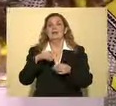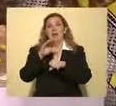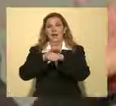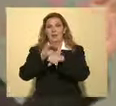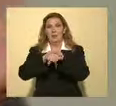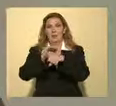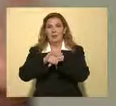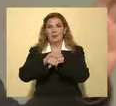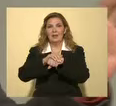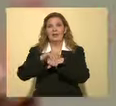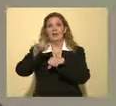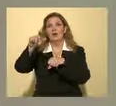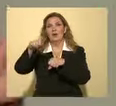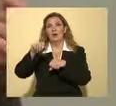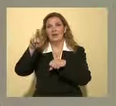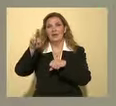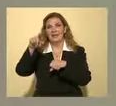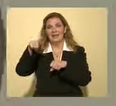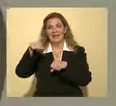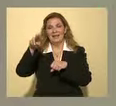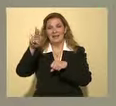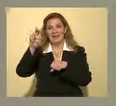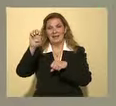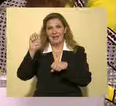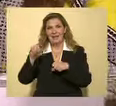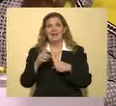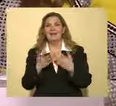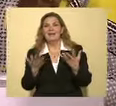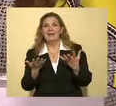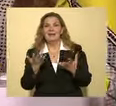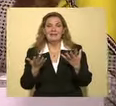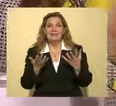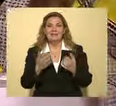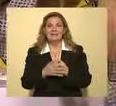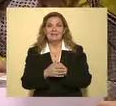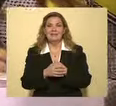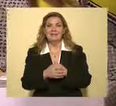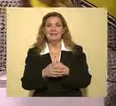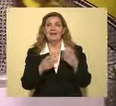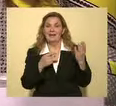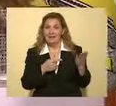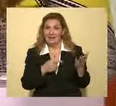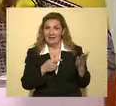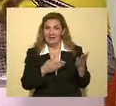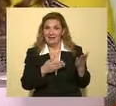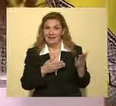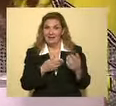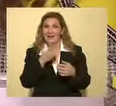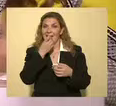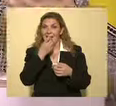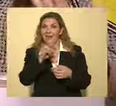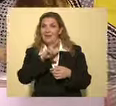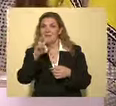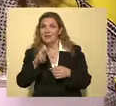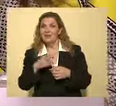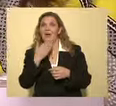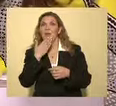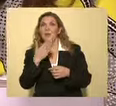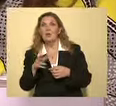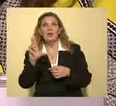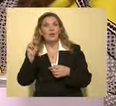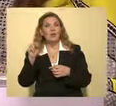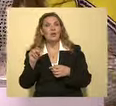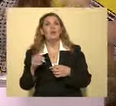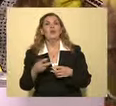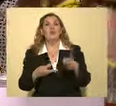Nosotros no decimos nada, ¿eh? Yo no dije nada, Quique. Aquí, la especialista habló con la verdad. Ni modo, dije, qué bueno que ya no me van a